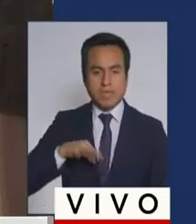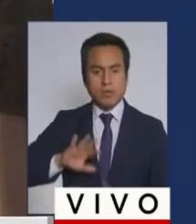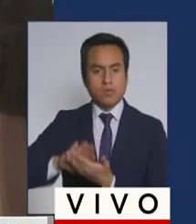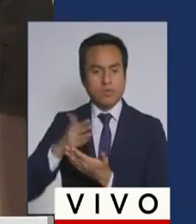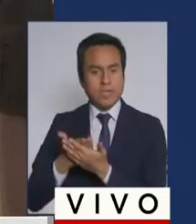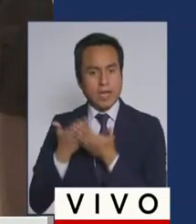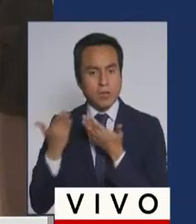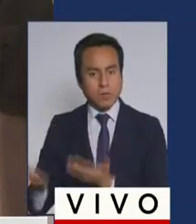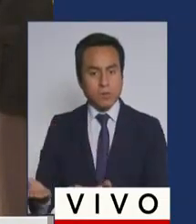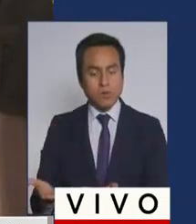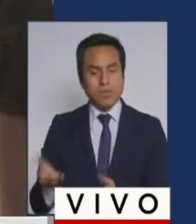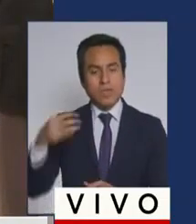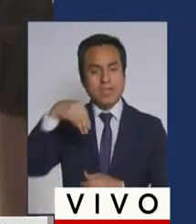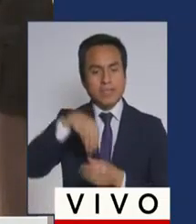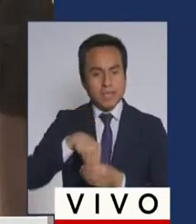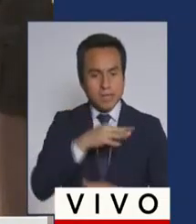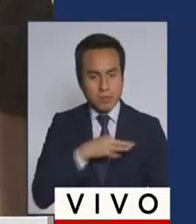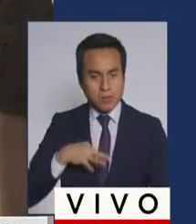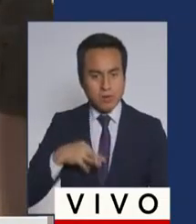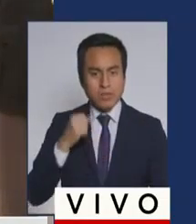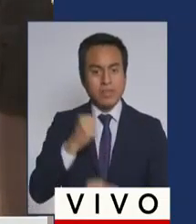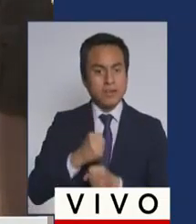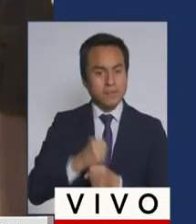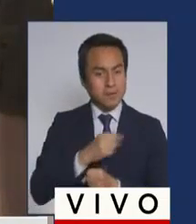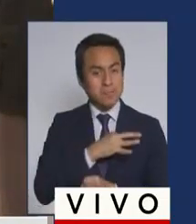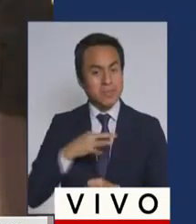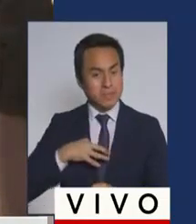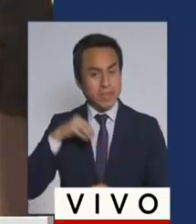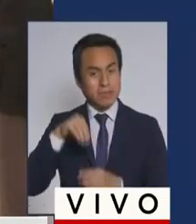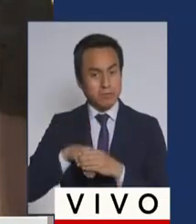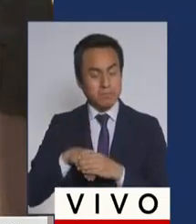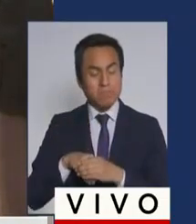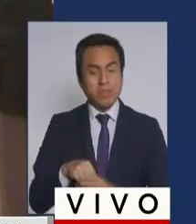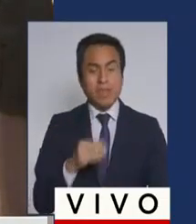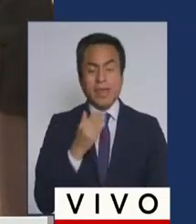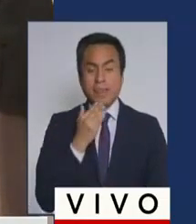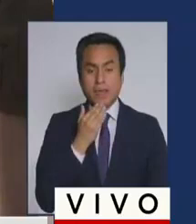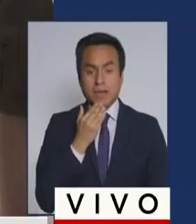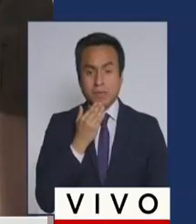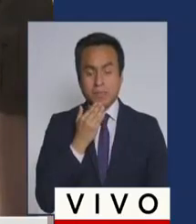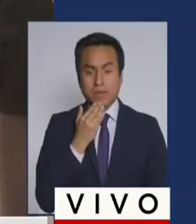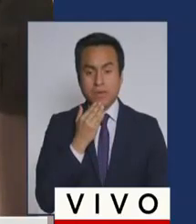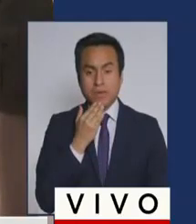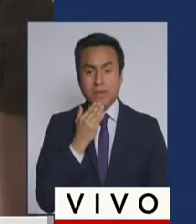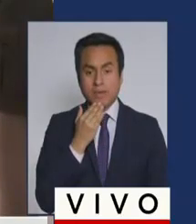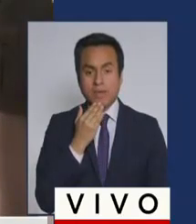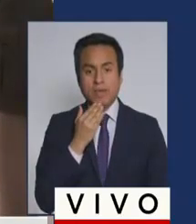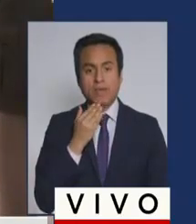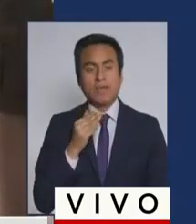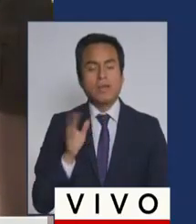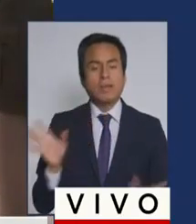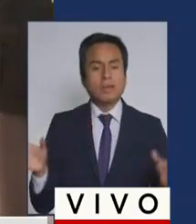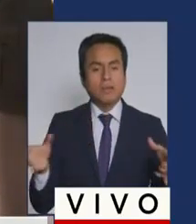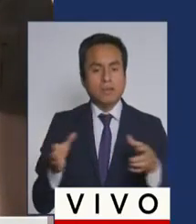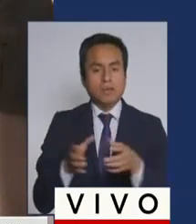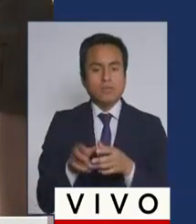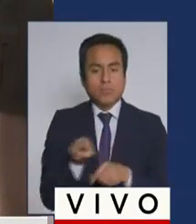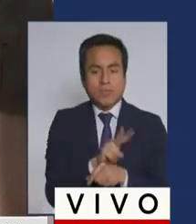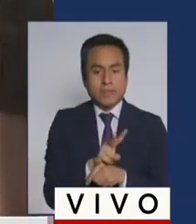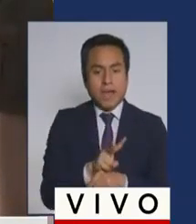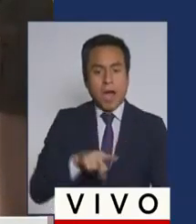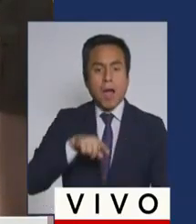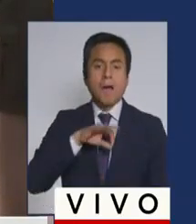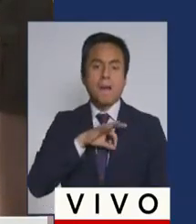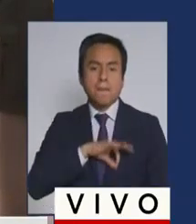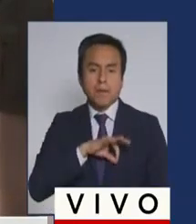Salud, de Interior, del Trabajo, también con la participación de la Superintendencia de Pensiones y